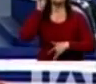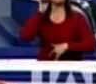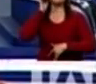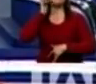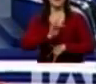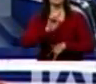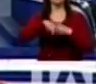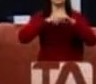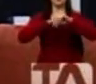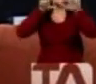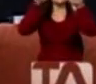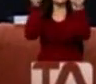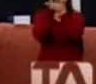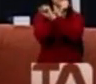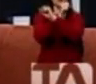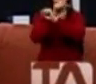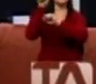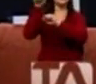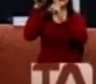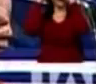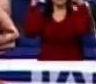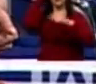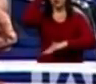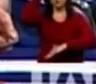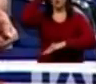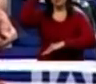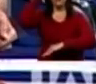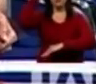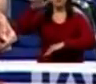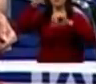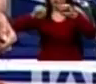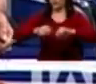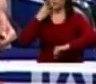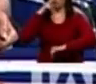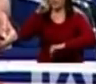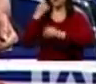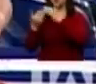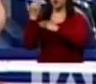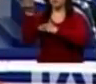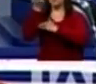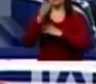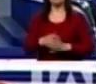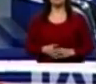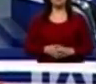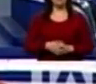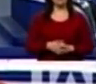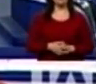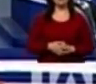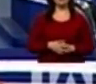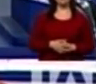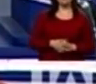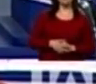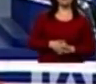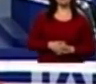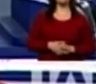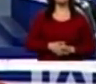a partir de las 7 de la tarde. De la tarde en la Casa de la Cultura Ecuatoriana se estará transmitiendo este